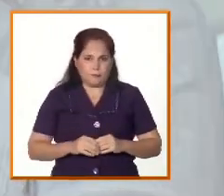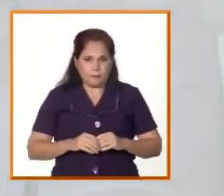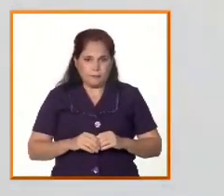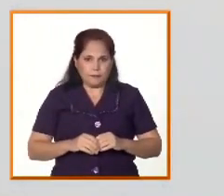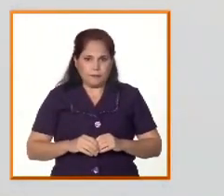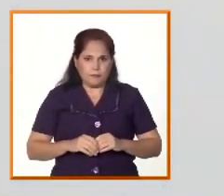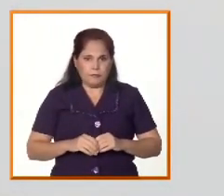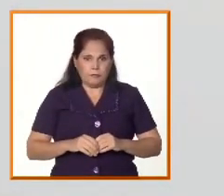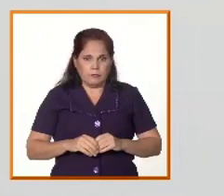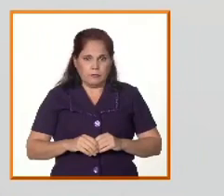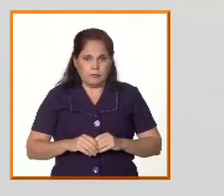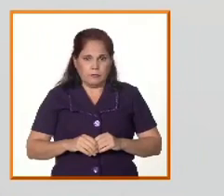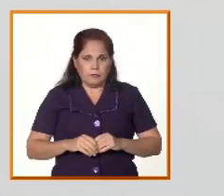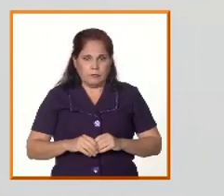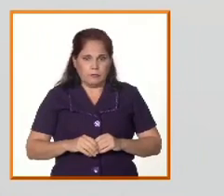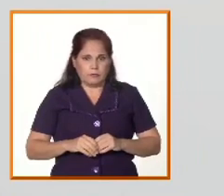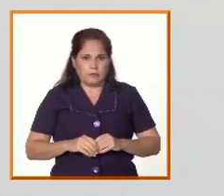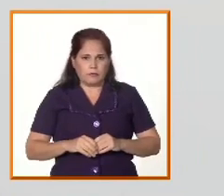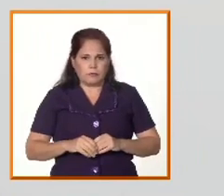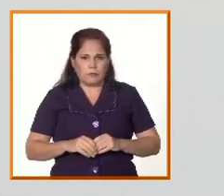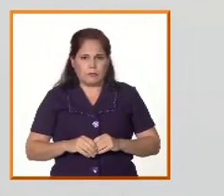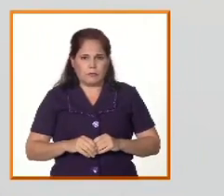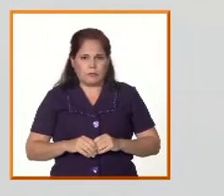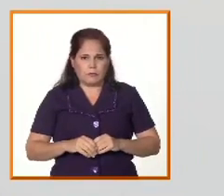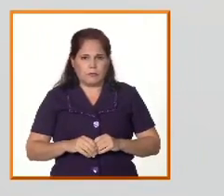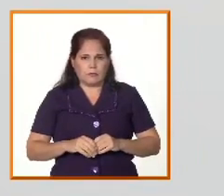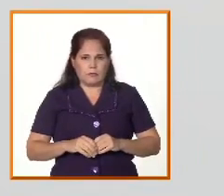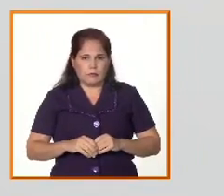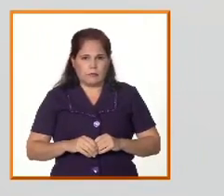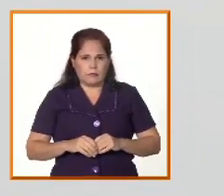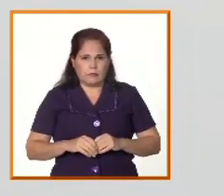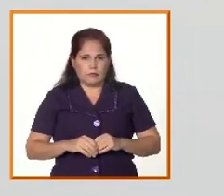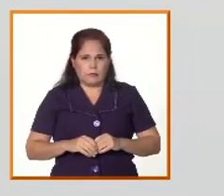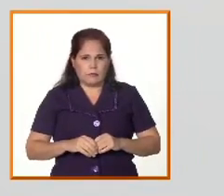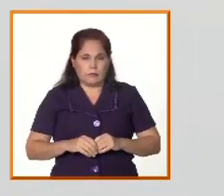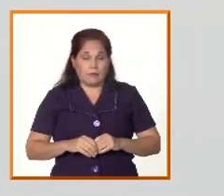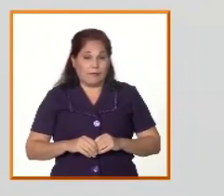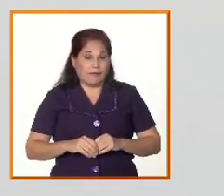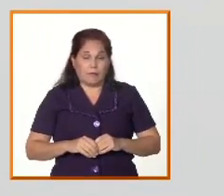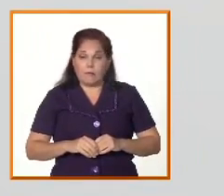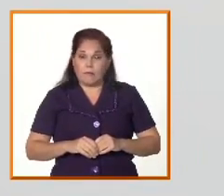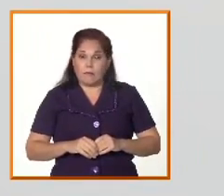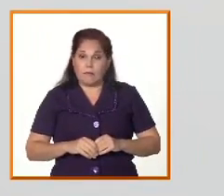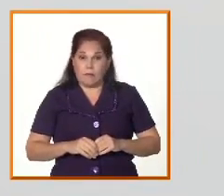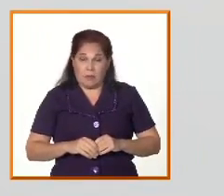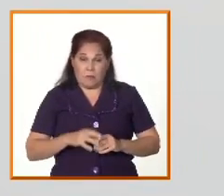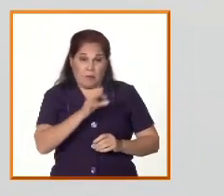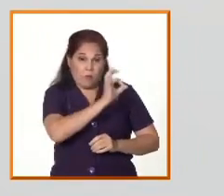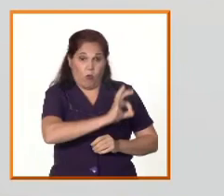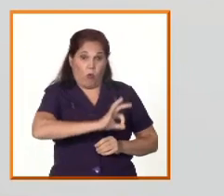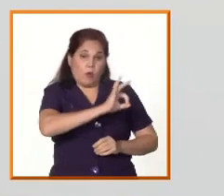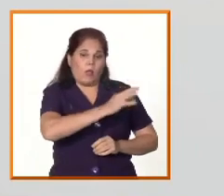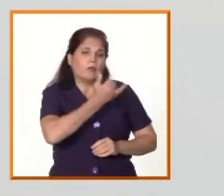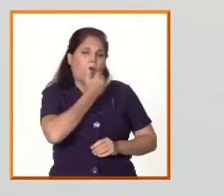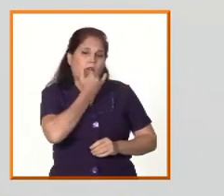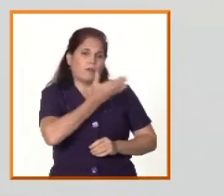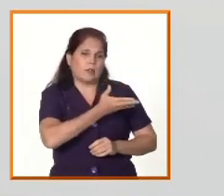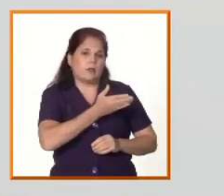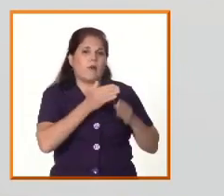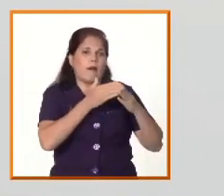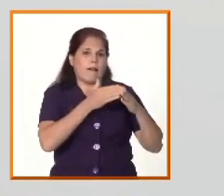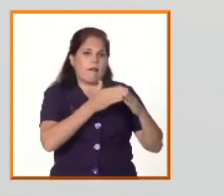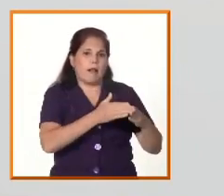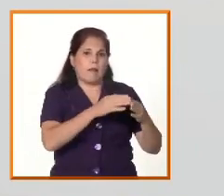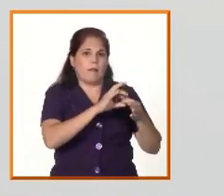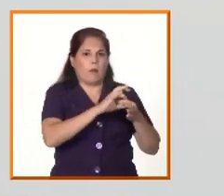trigo ahí y hoy mismo Bueno A partir de esta situación la región más afectada es el Oriente país tuvo una grama guantánamo